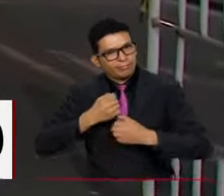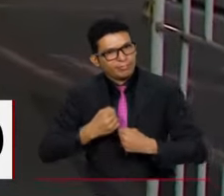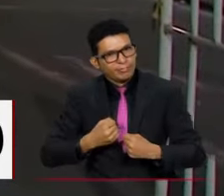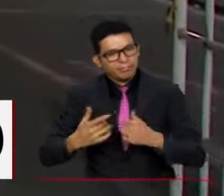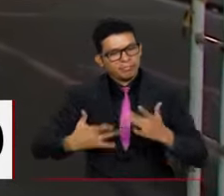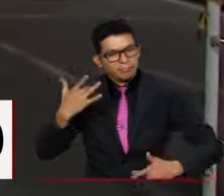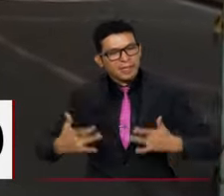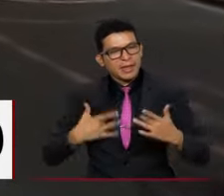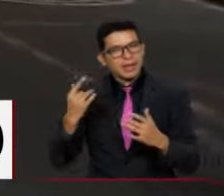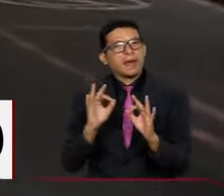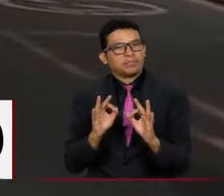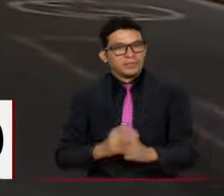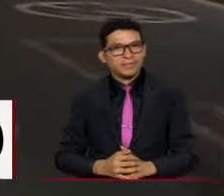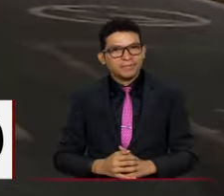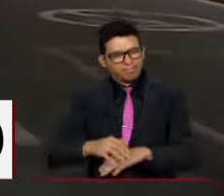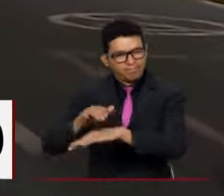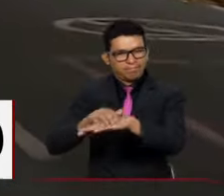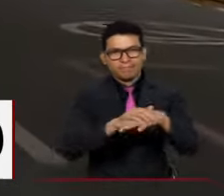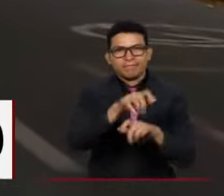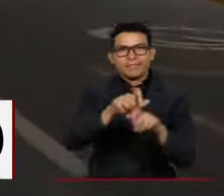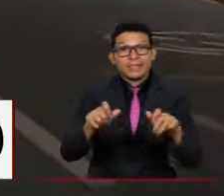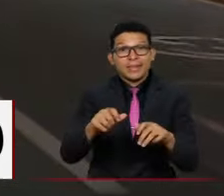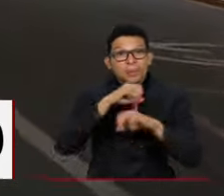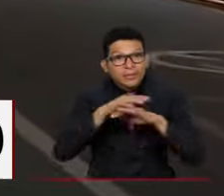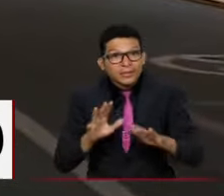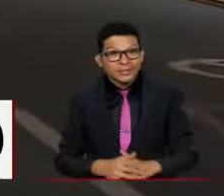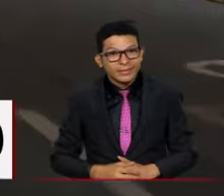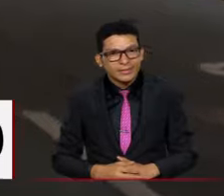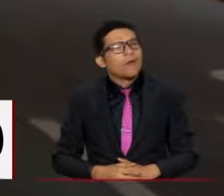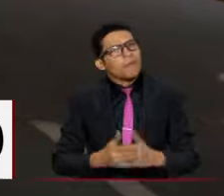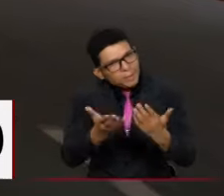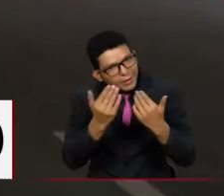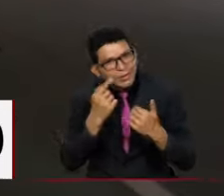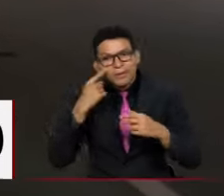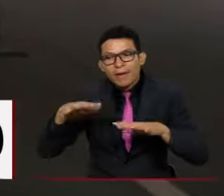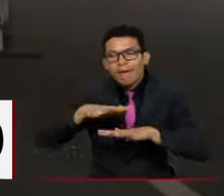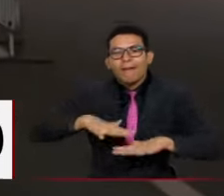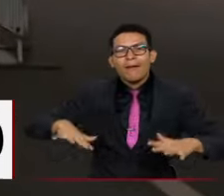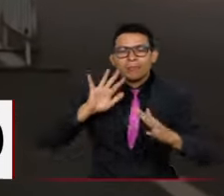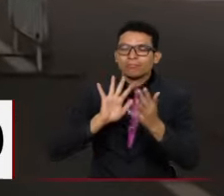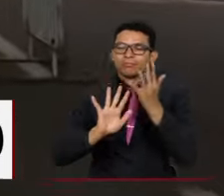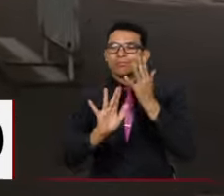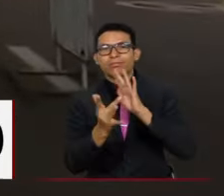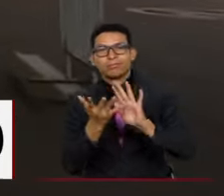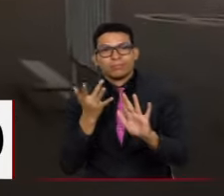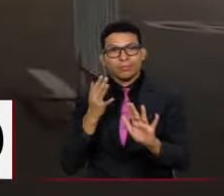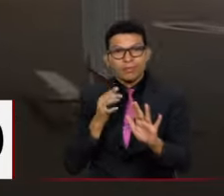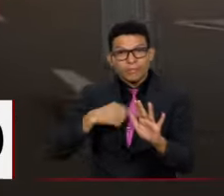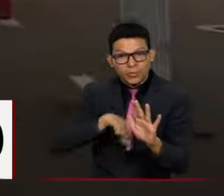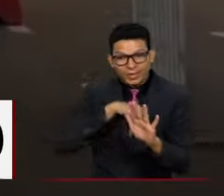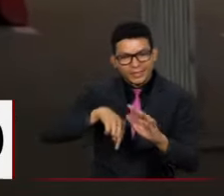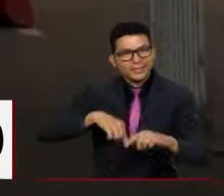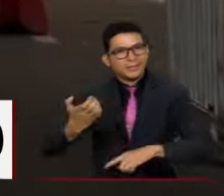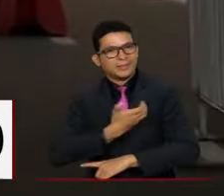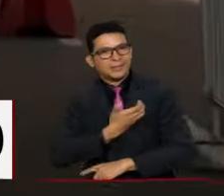lo disfrute. Ese es el llamado que le estamos haciendo, no solamente al público, a que venga a conocer la peatonalización, sino que desde la misma administración